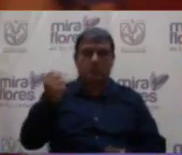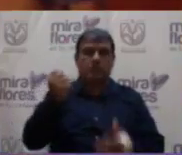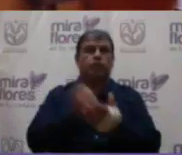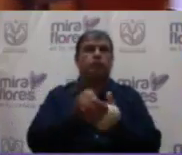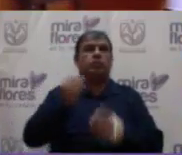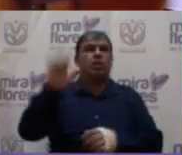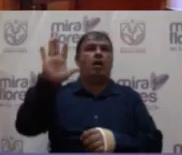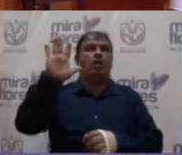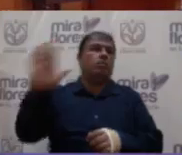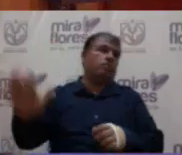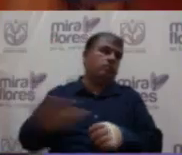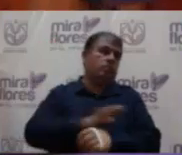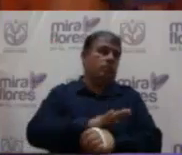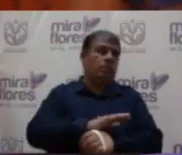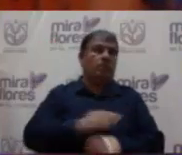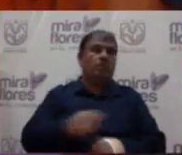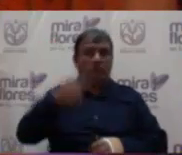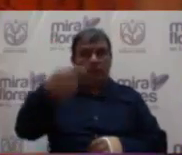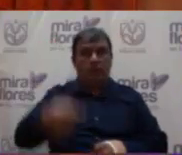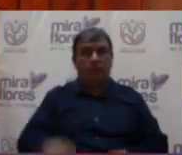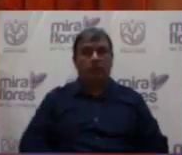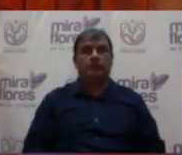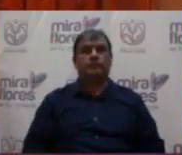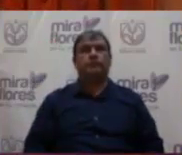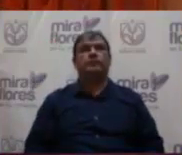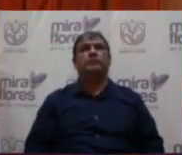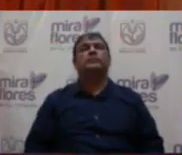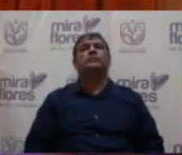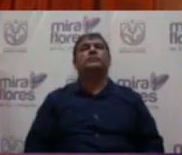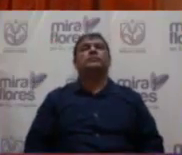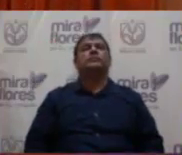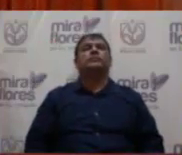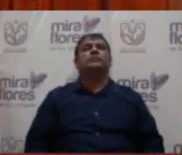de votos también. Muchas gracias. Vamos al siguiente punto.